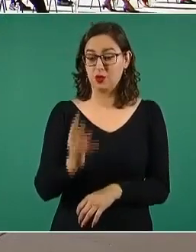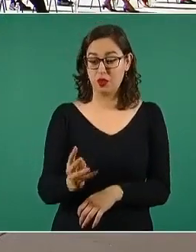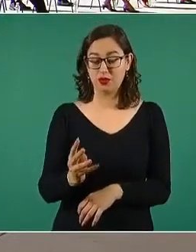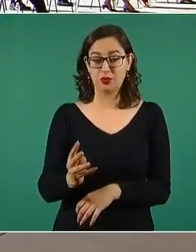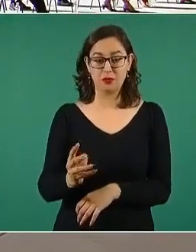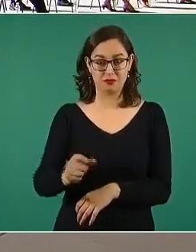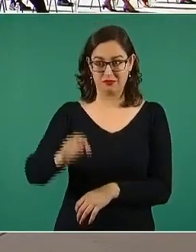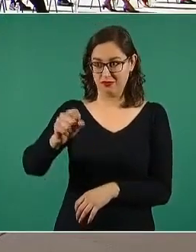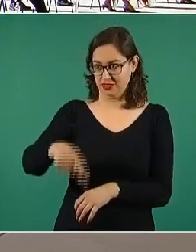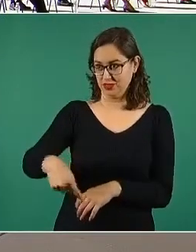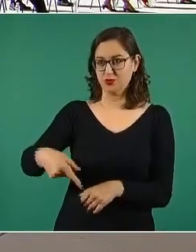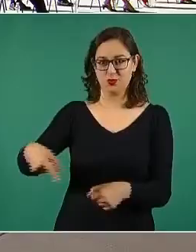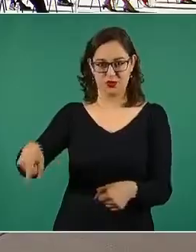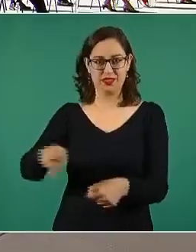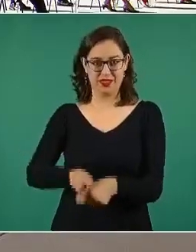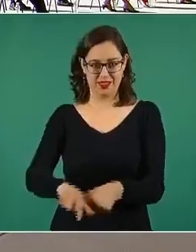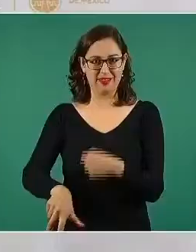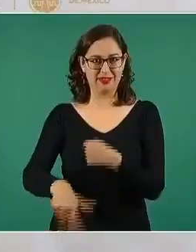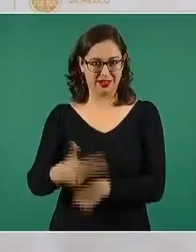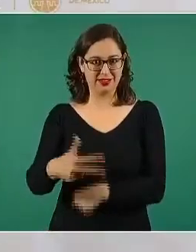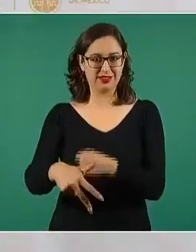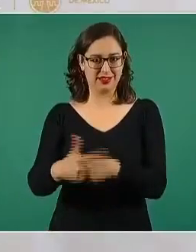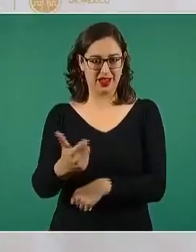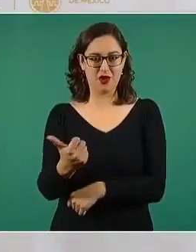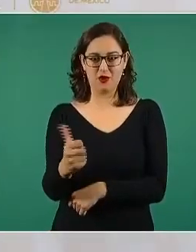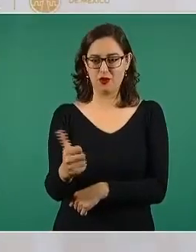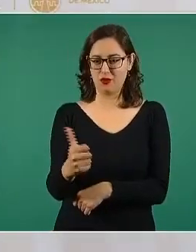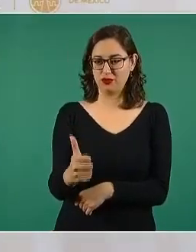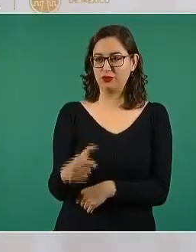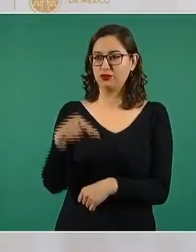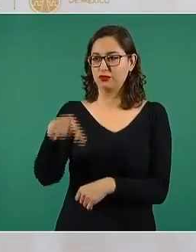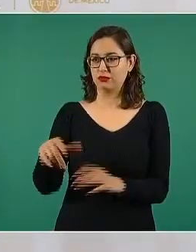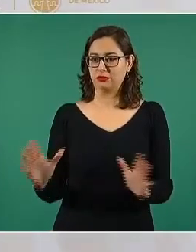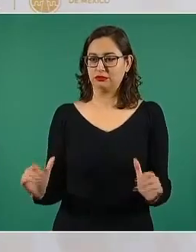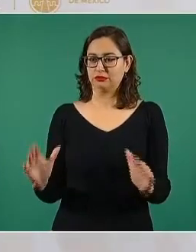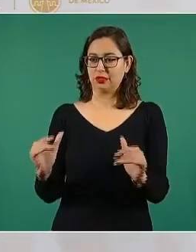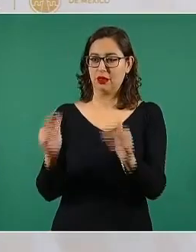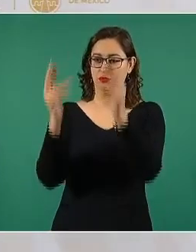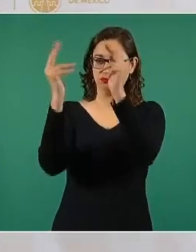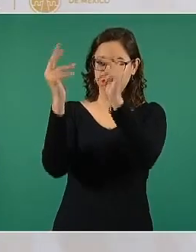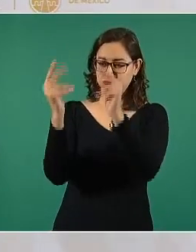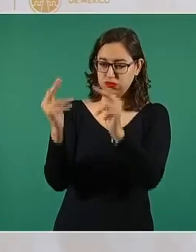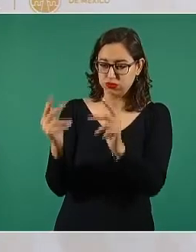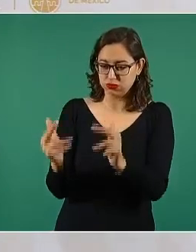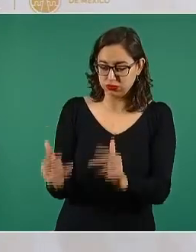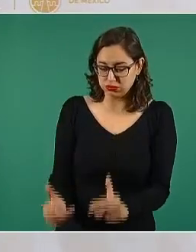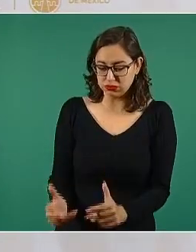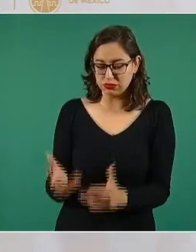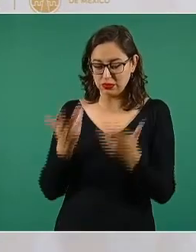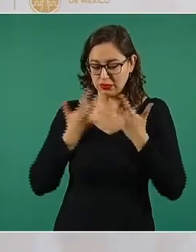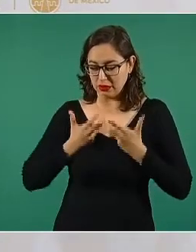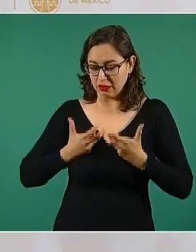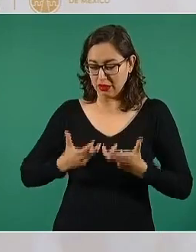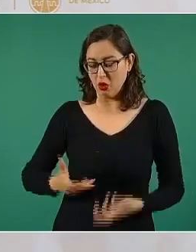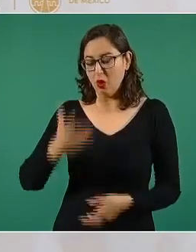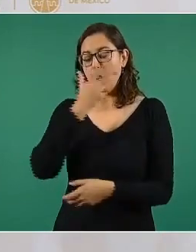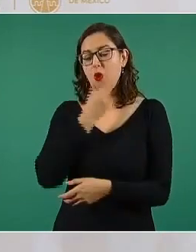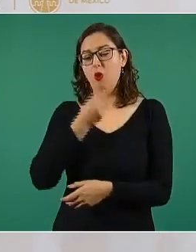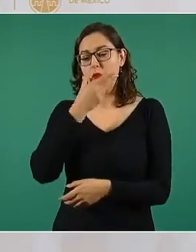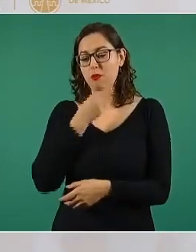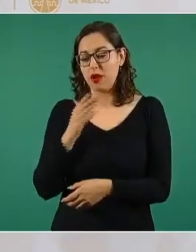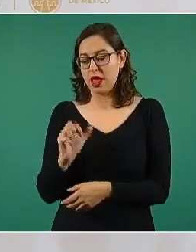lamentando la destrucción de Tenochtitlán, el maestro Carlos Pellicer decía: me